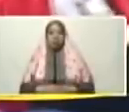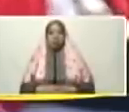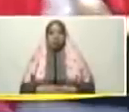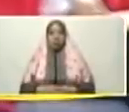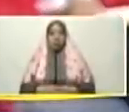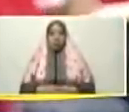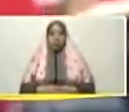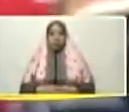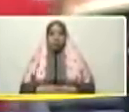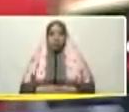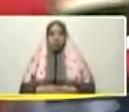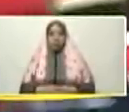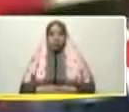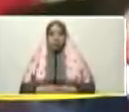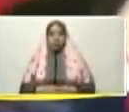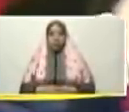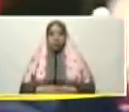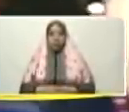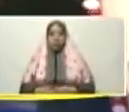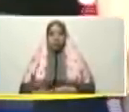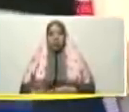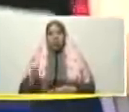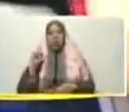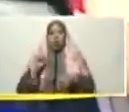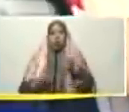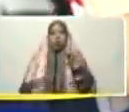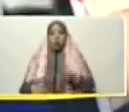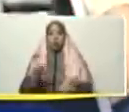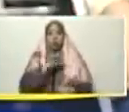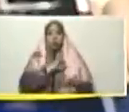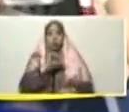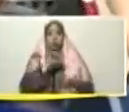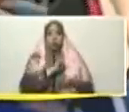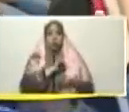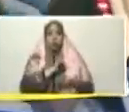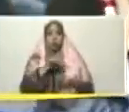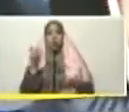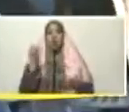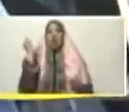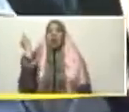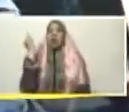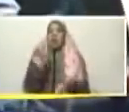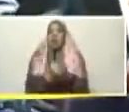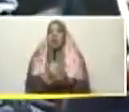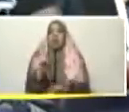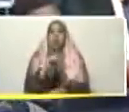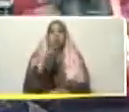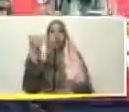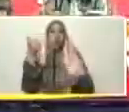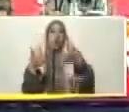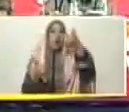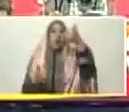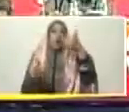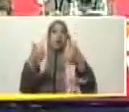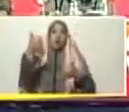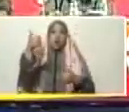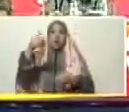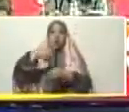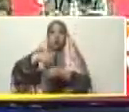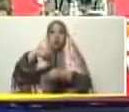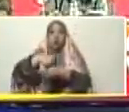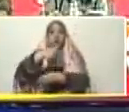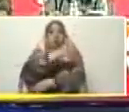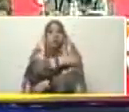una parte de ella por cobarde no se atrevieron a inscribir candidatura la derecha extremista